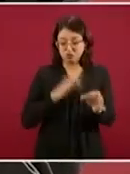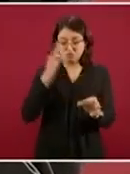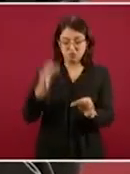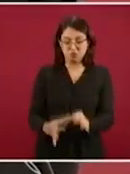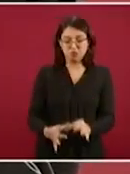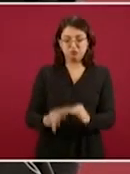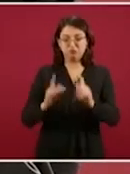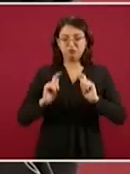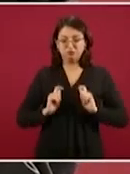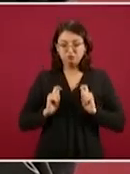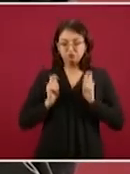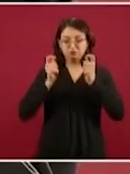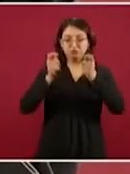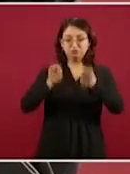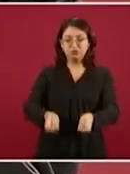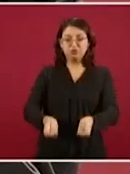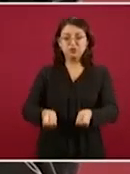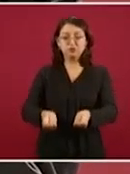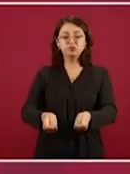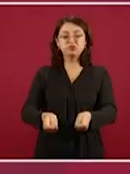que no